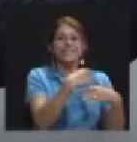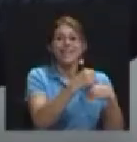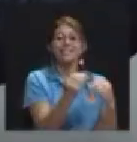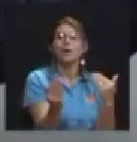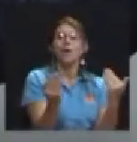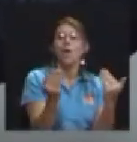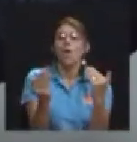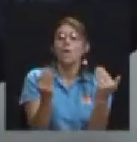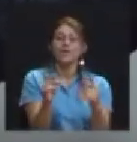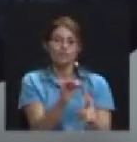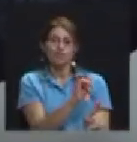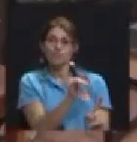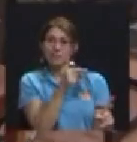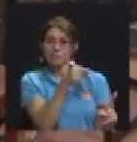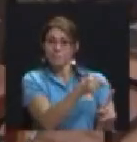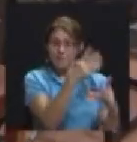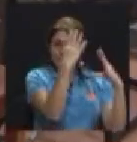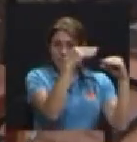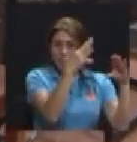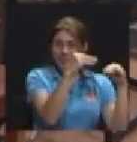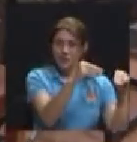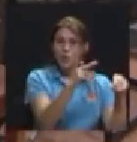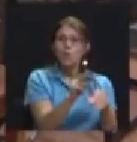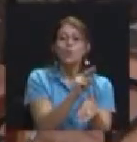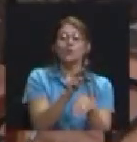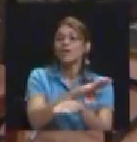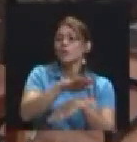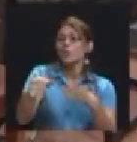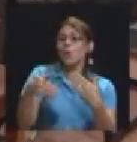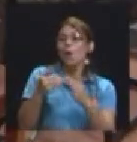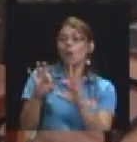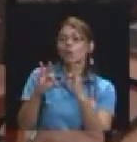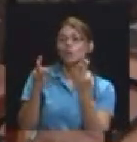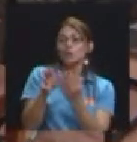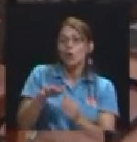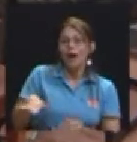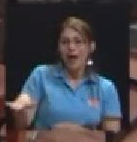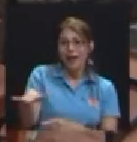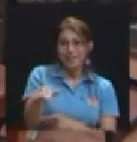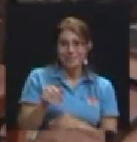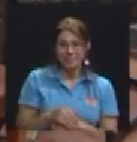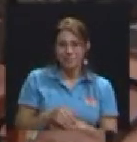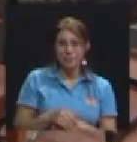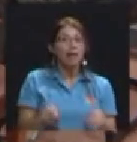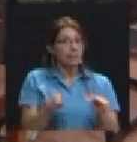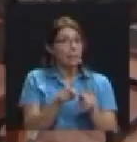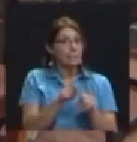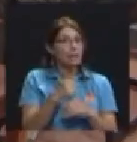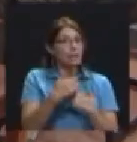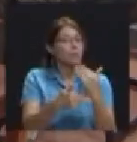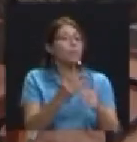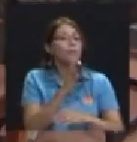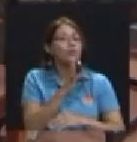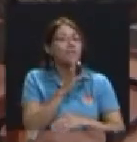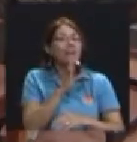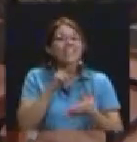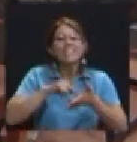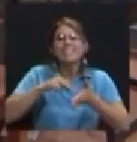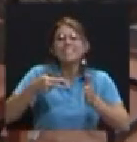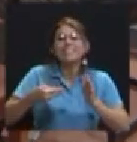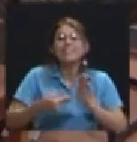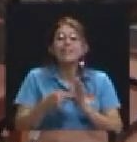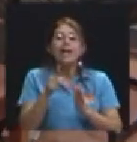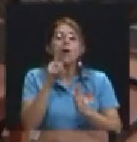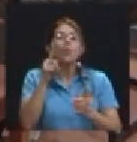un tema ahí que lo voy a poner entre paréntesis, que es qué es una muestra estratificada y con